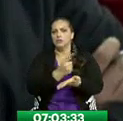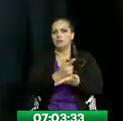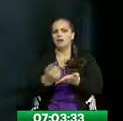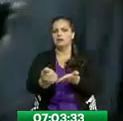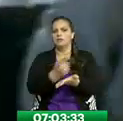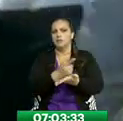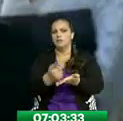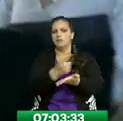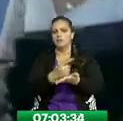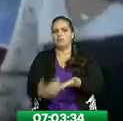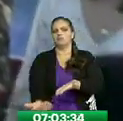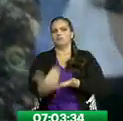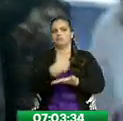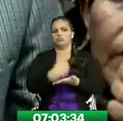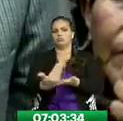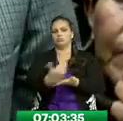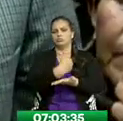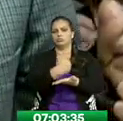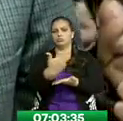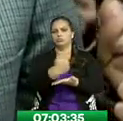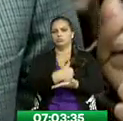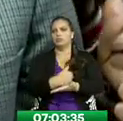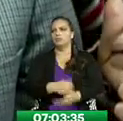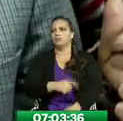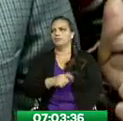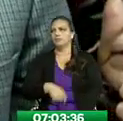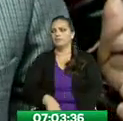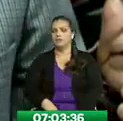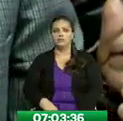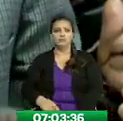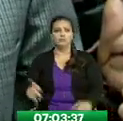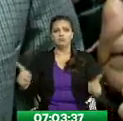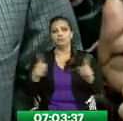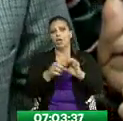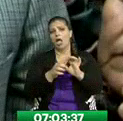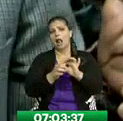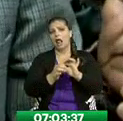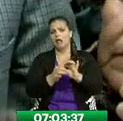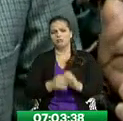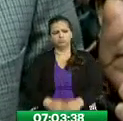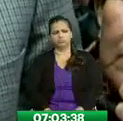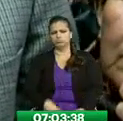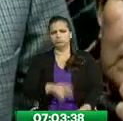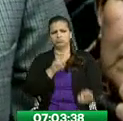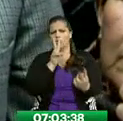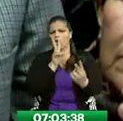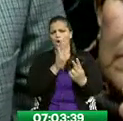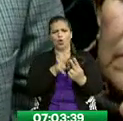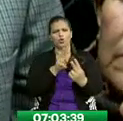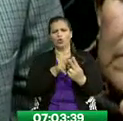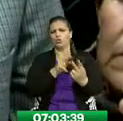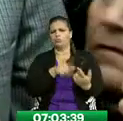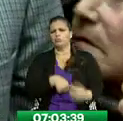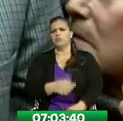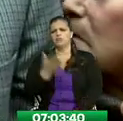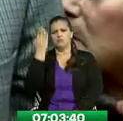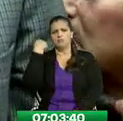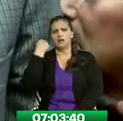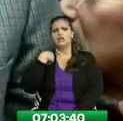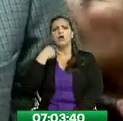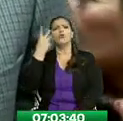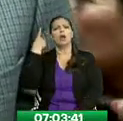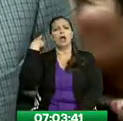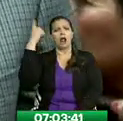Pavón y Cristian González. Yo no la conozco personalmente. Nunca he tenido, en los años en los que fui funcionario público,